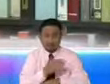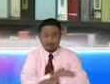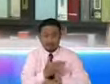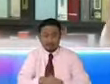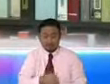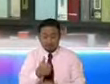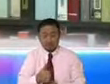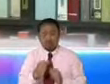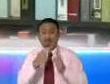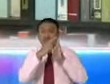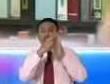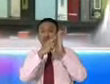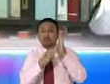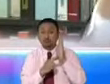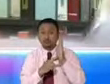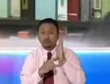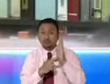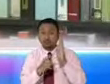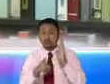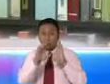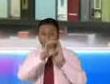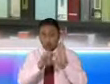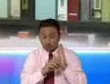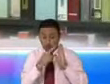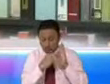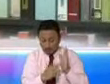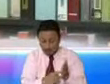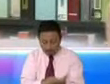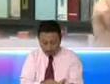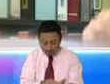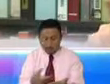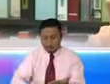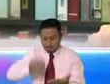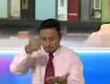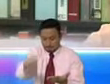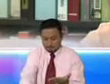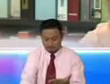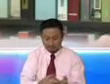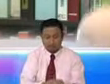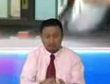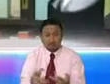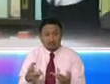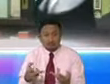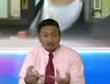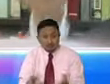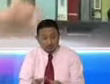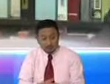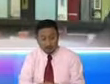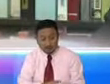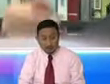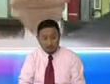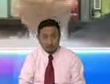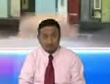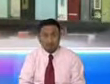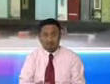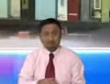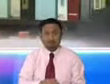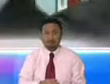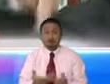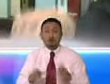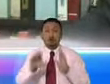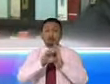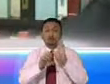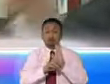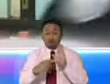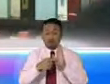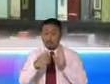ese momento en la Constitución para presentar la candidatura. Y también debo evitar incurrir en las inhabilidades que la Constitución me señala en